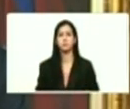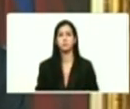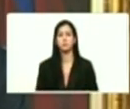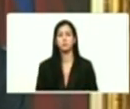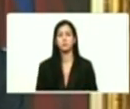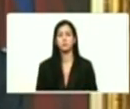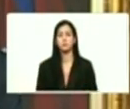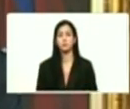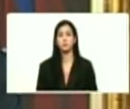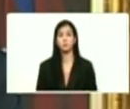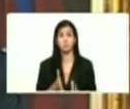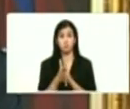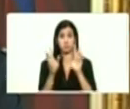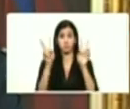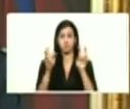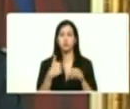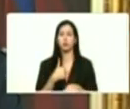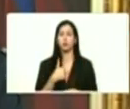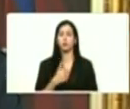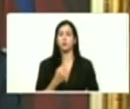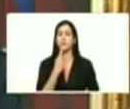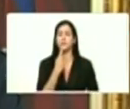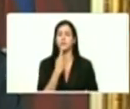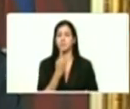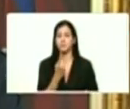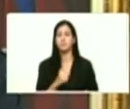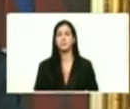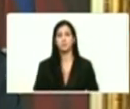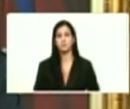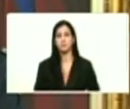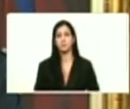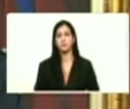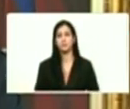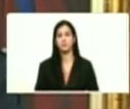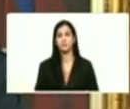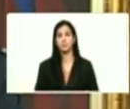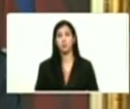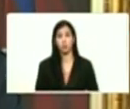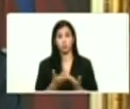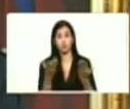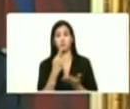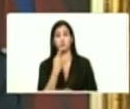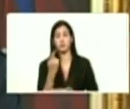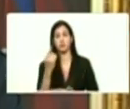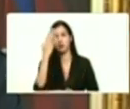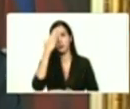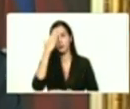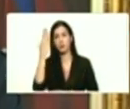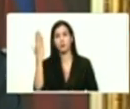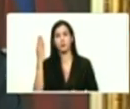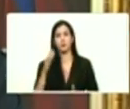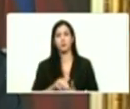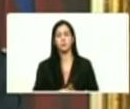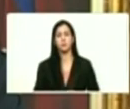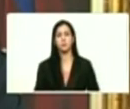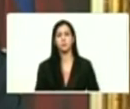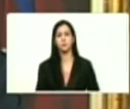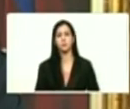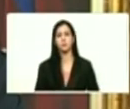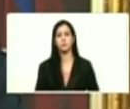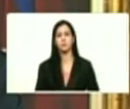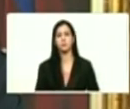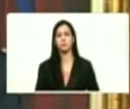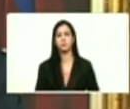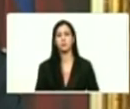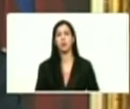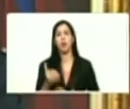sobre eso yo le dije a todos ustedes saben que